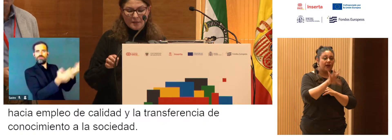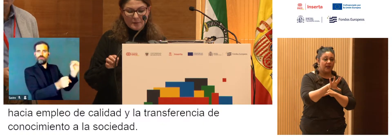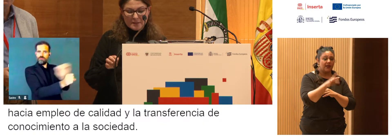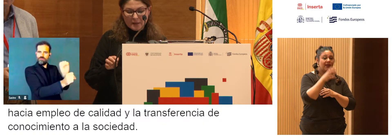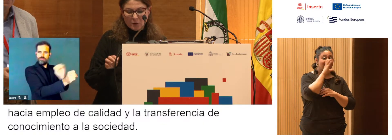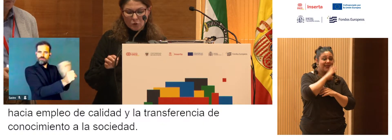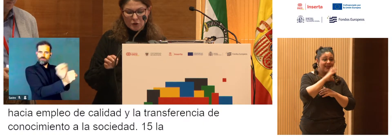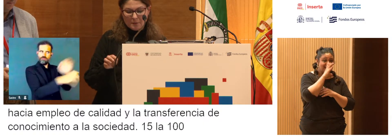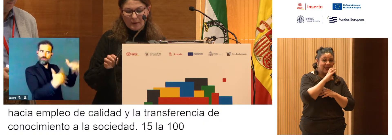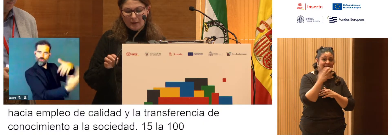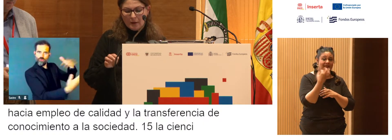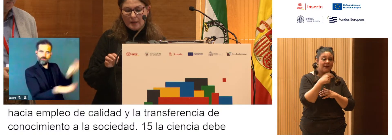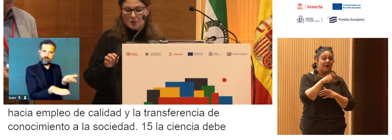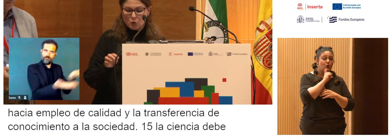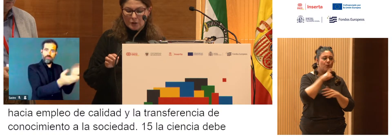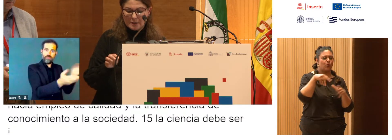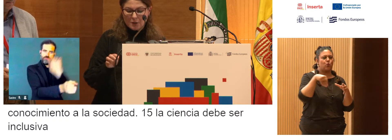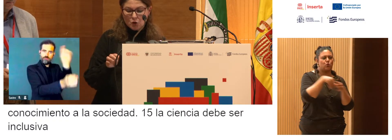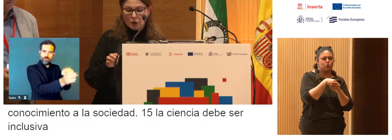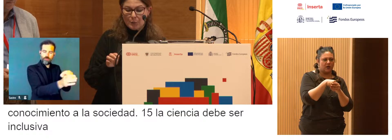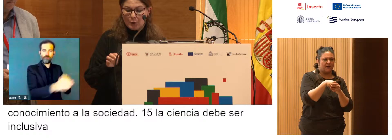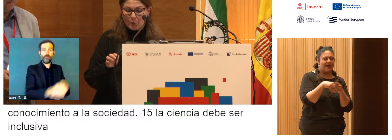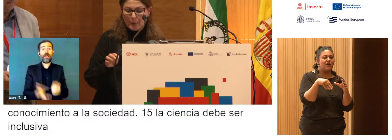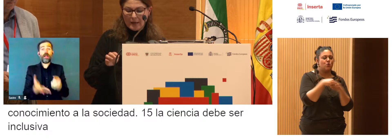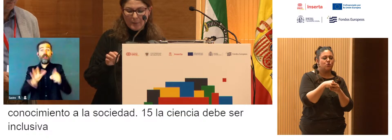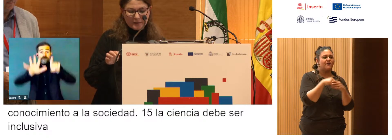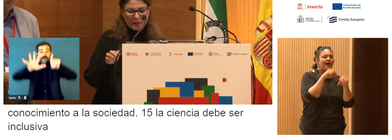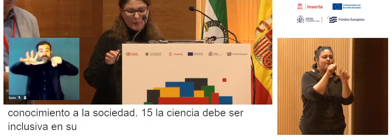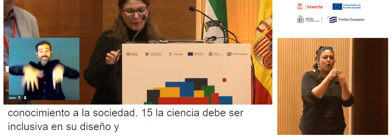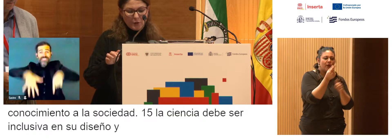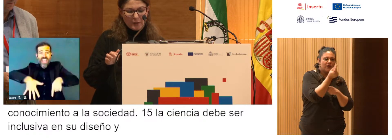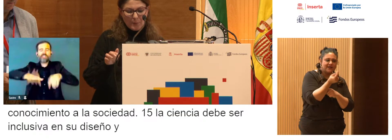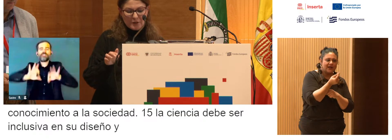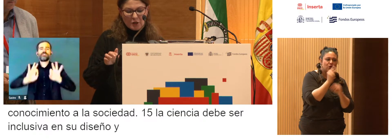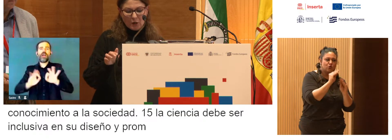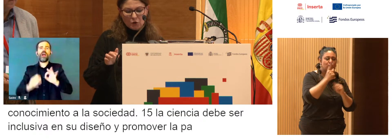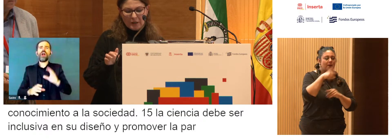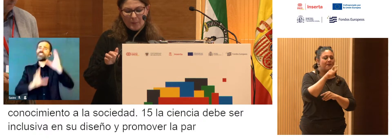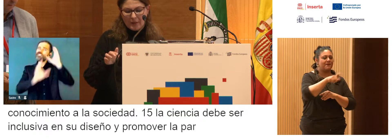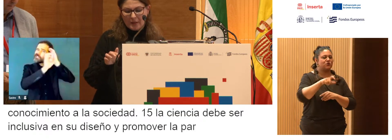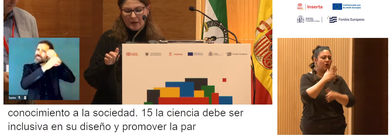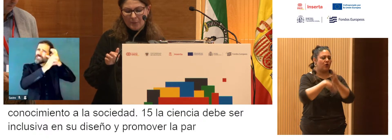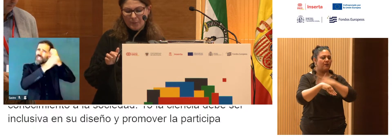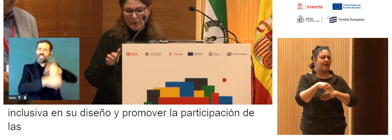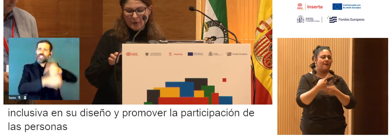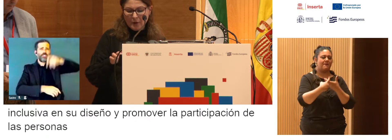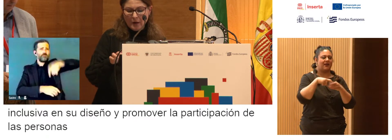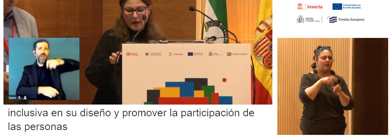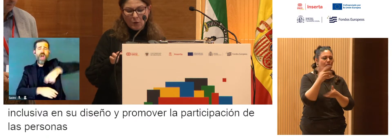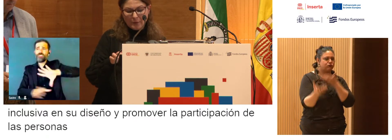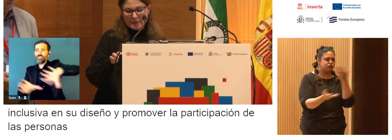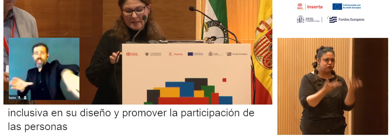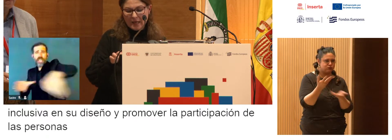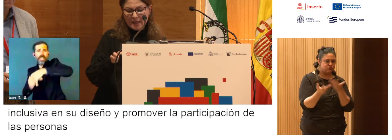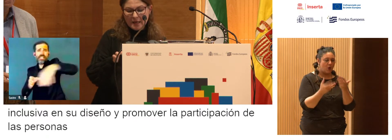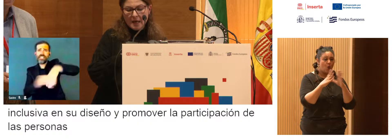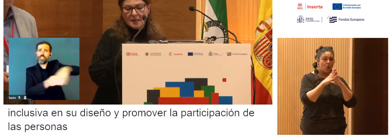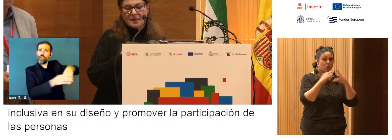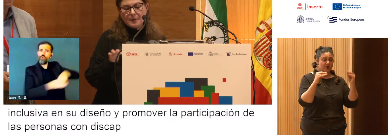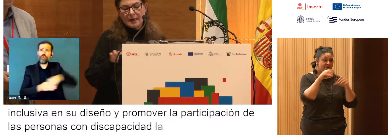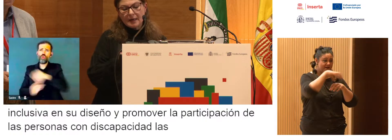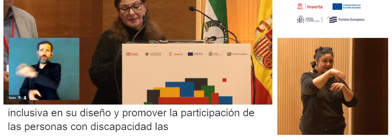ciencia debe ser inclusiva en su diseño y promover la participación de las personas con discapacidad. Las